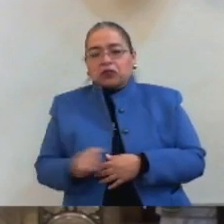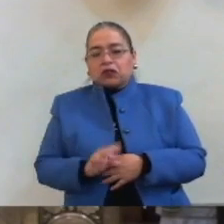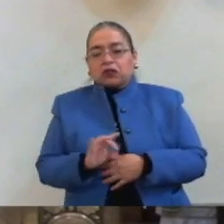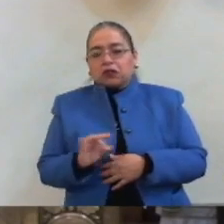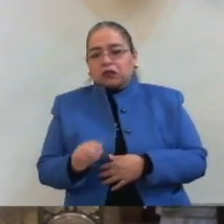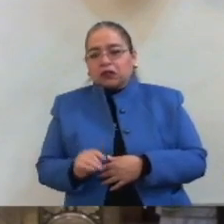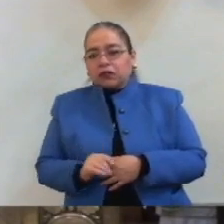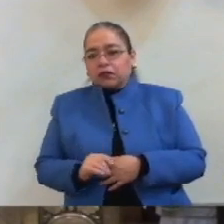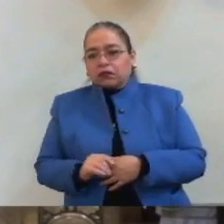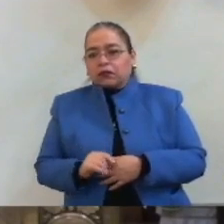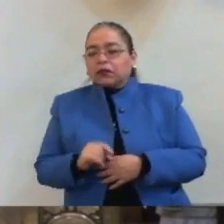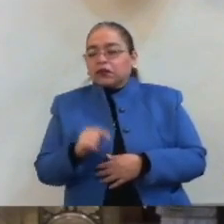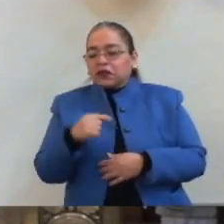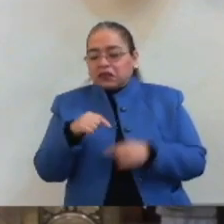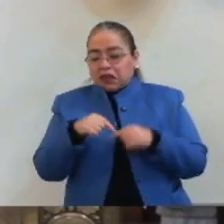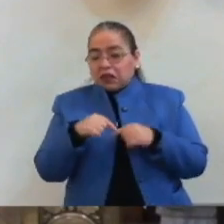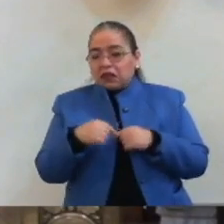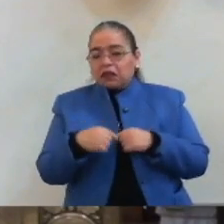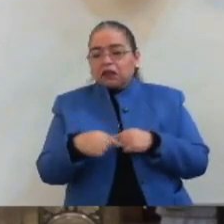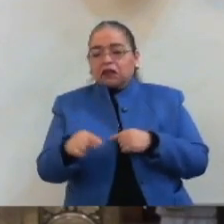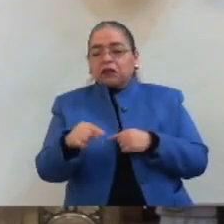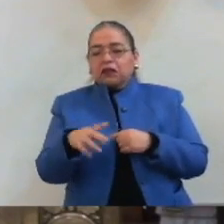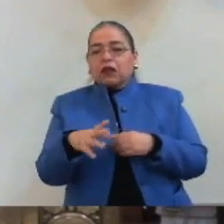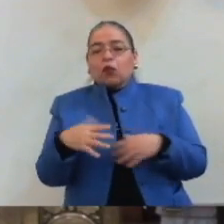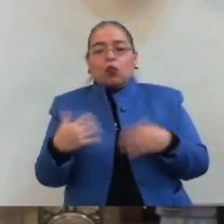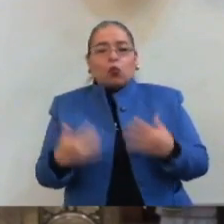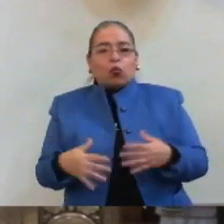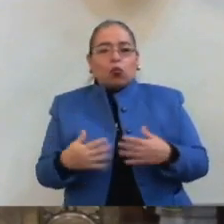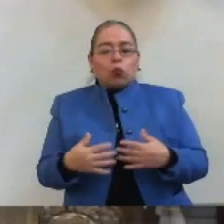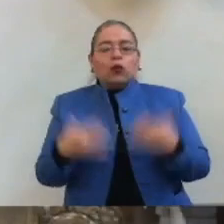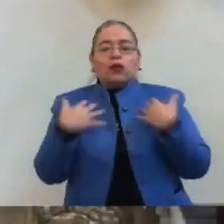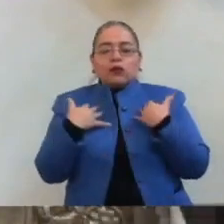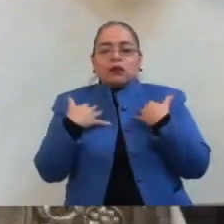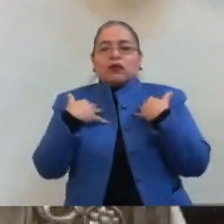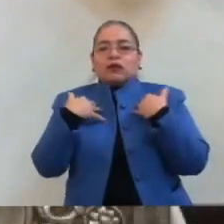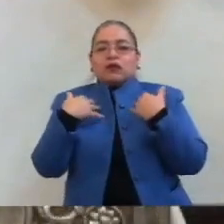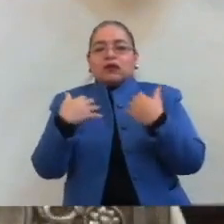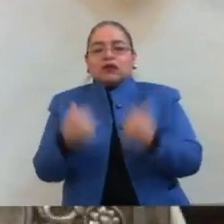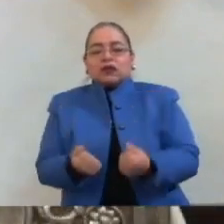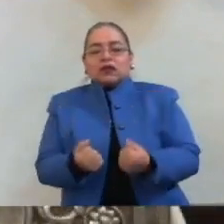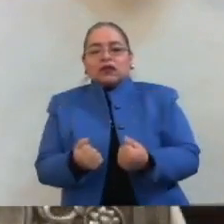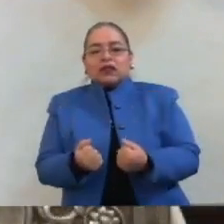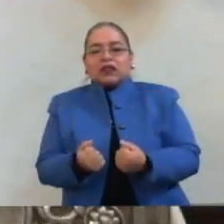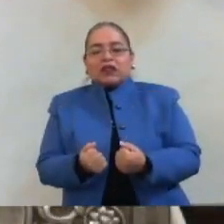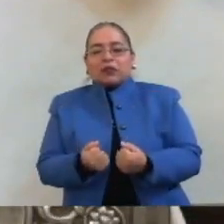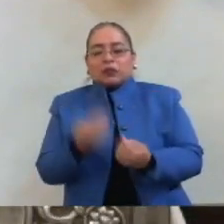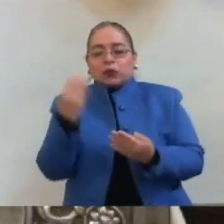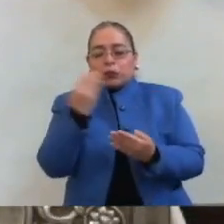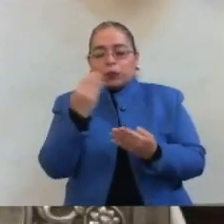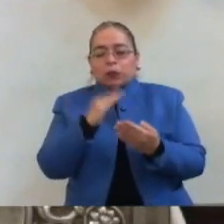que a partir de ahí se comprende todo el evangelio